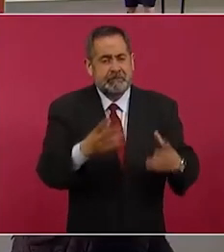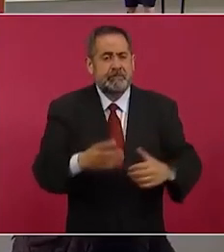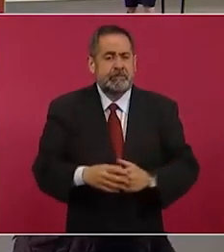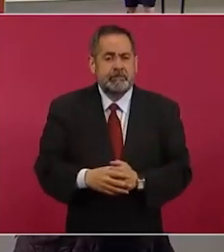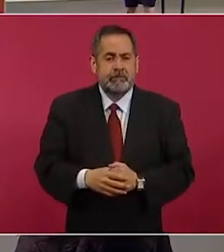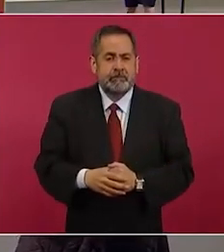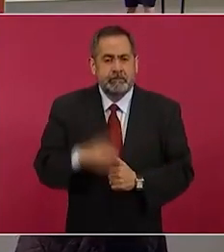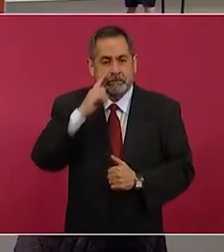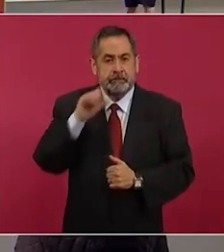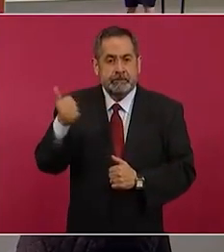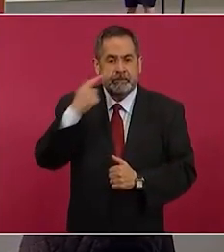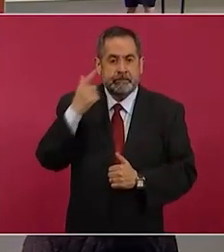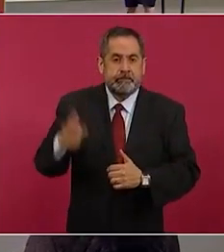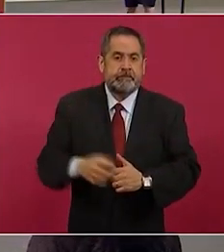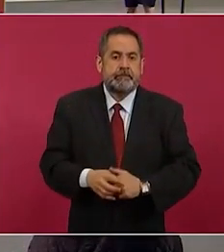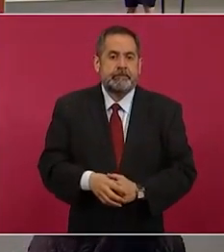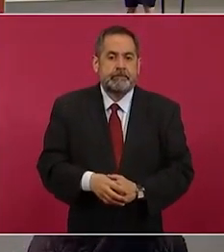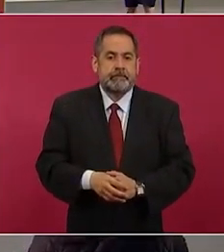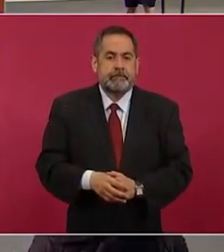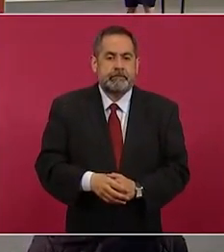Y esto otro, miren.